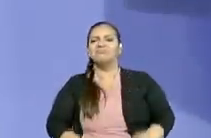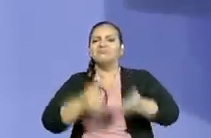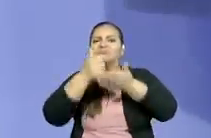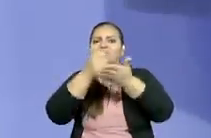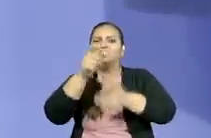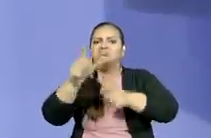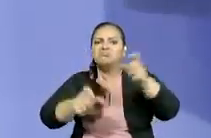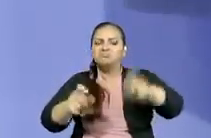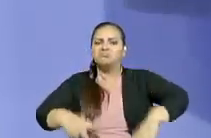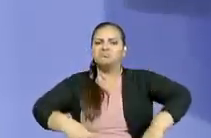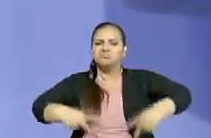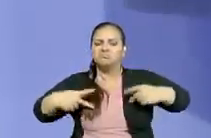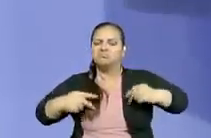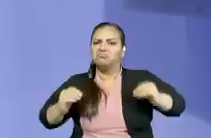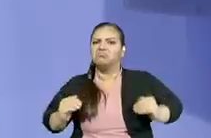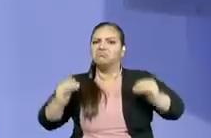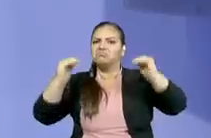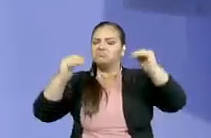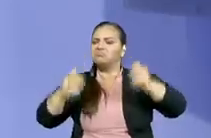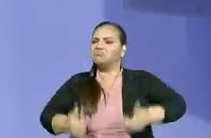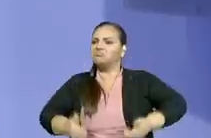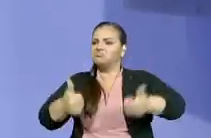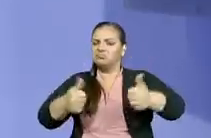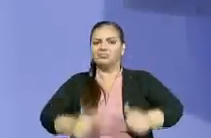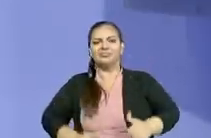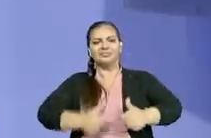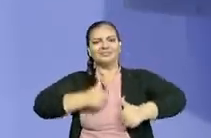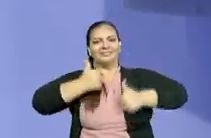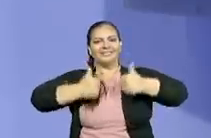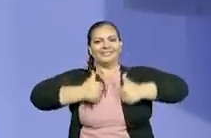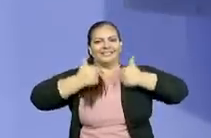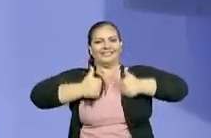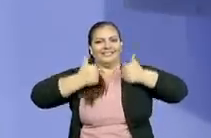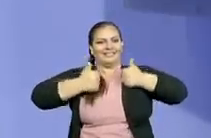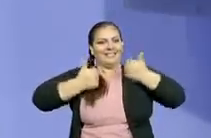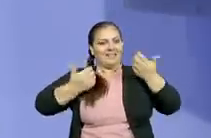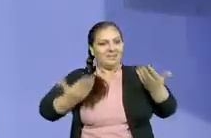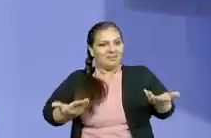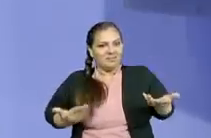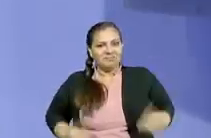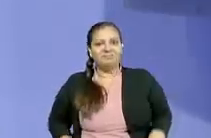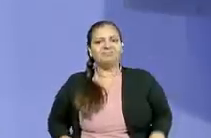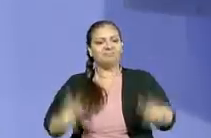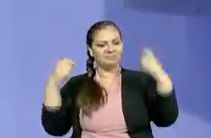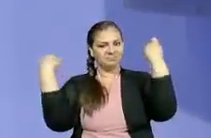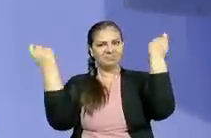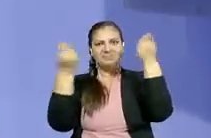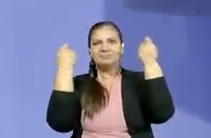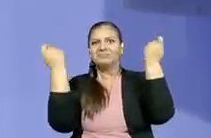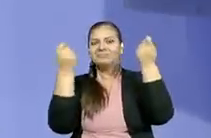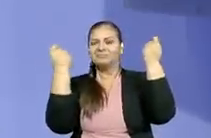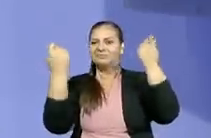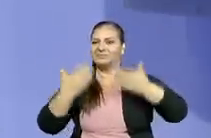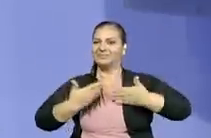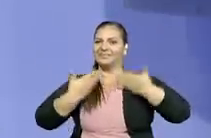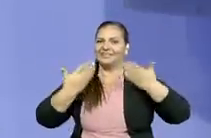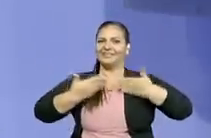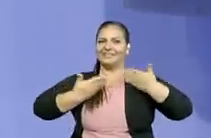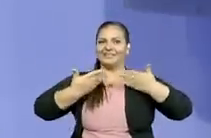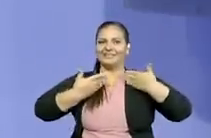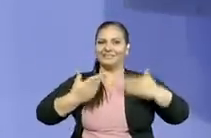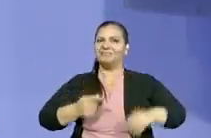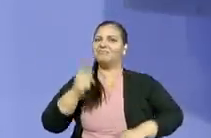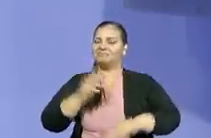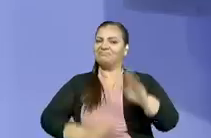que la gente tenga un nivel de vida superior, alta autoestima, con espíritu